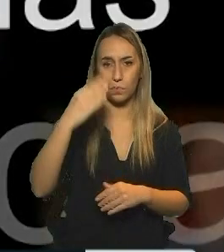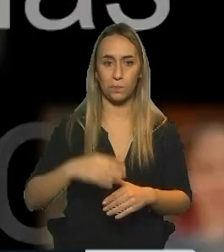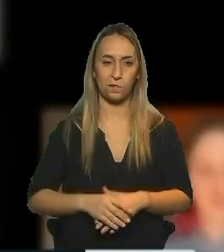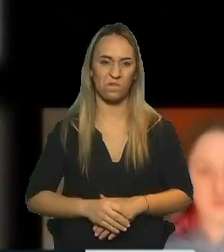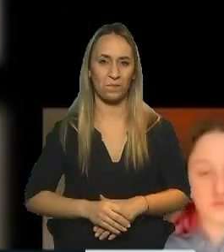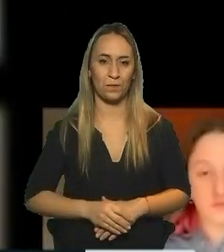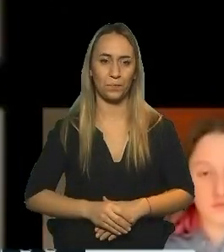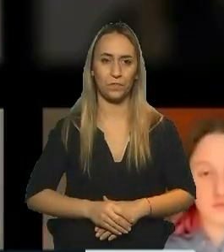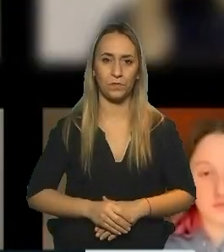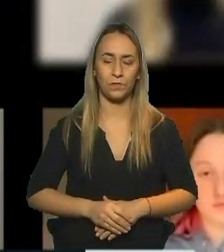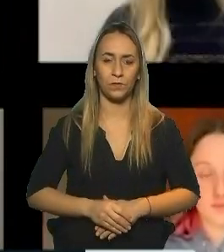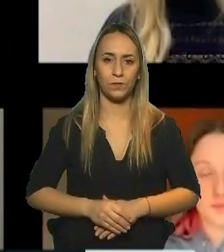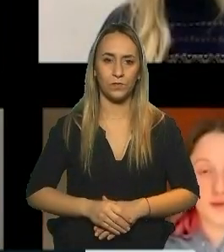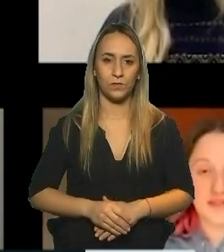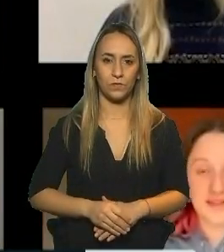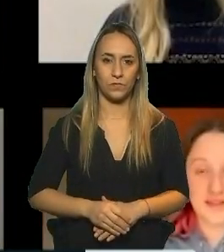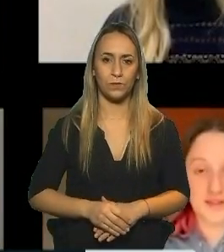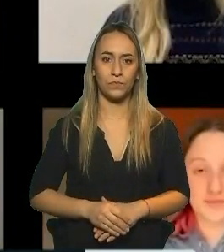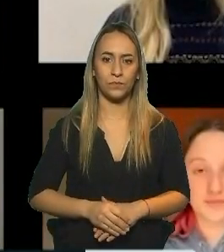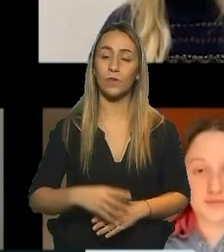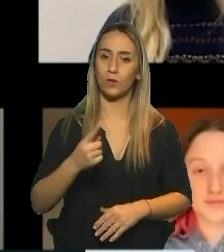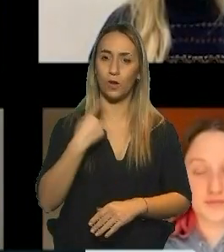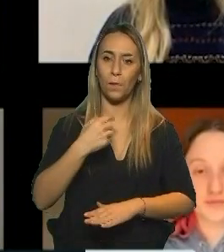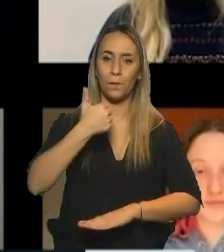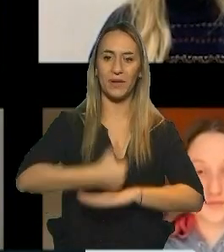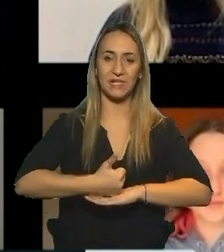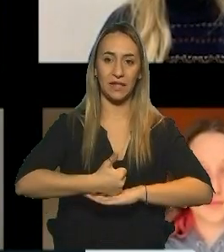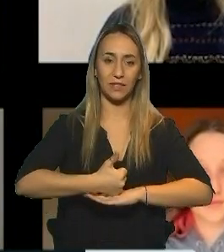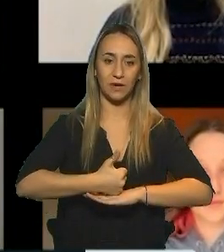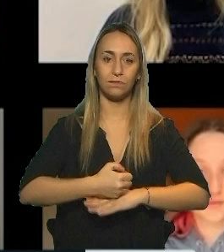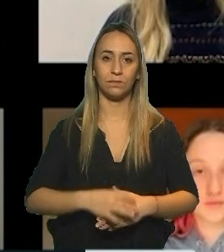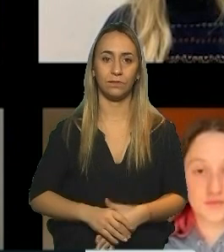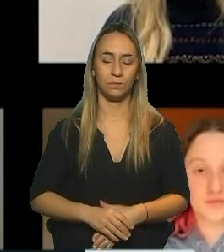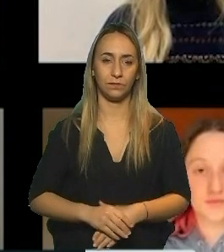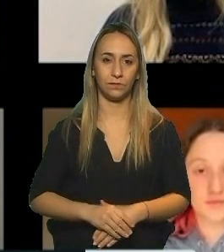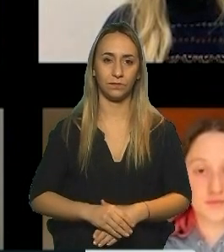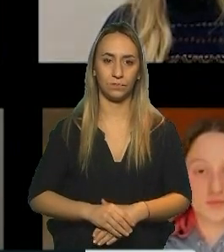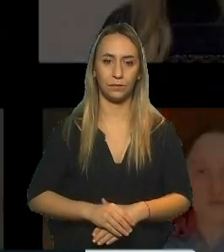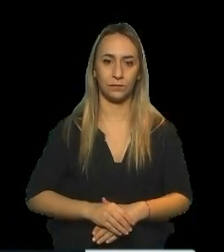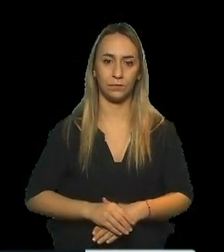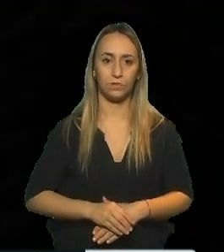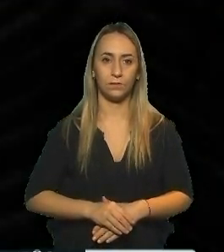Juventud, justicia, memoria, conectados, raíz, recuerdo. Presente.